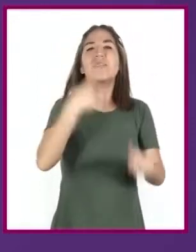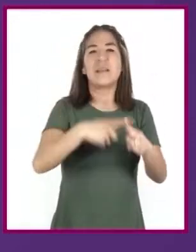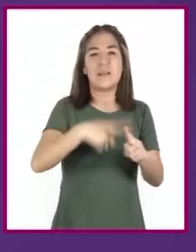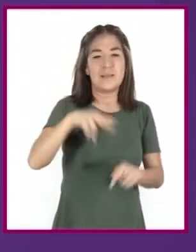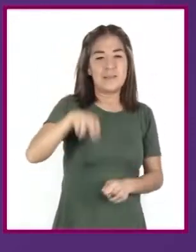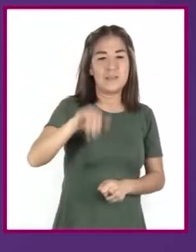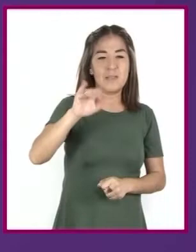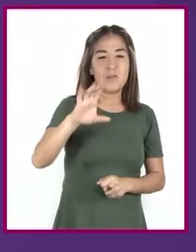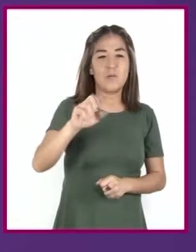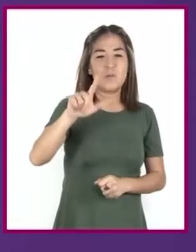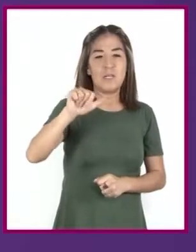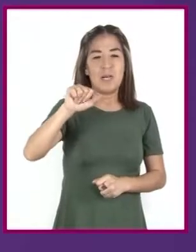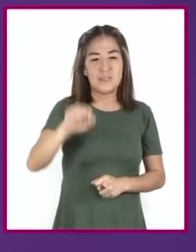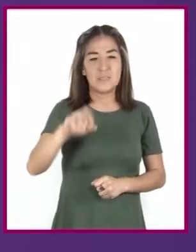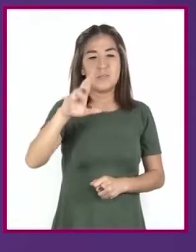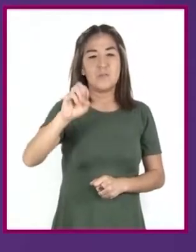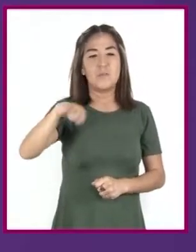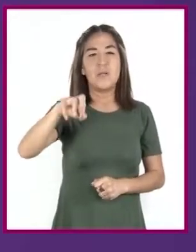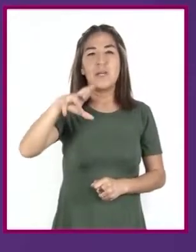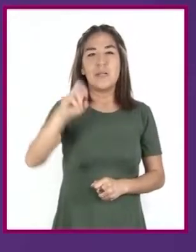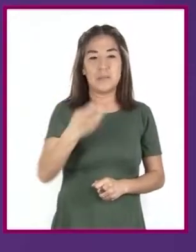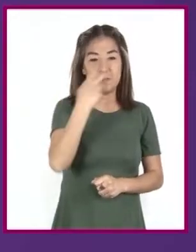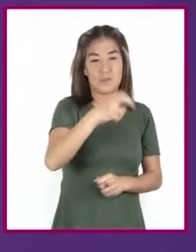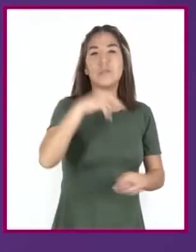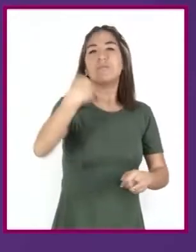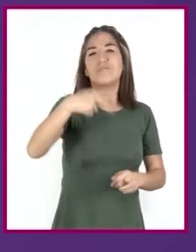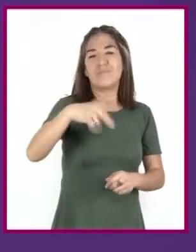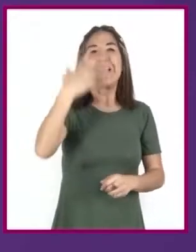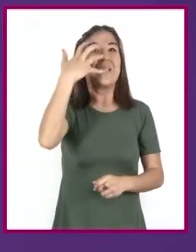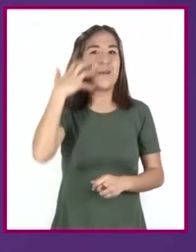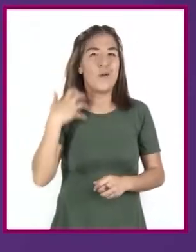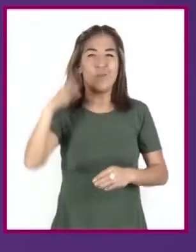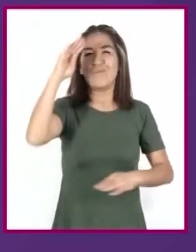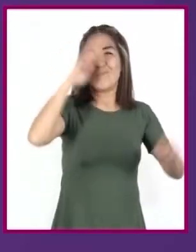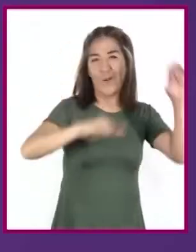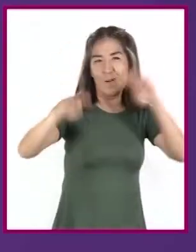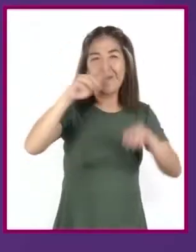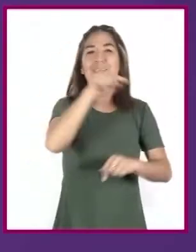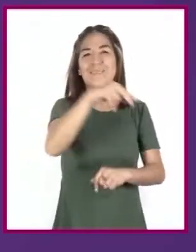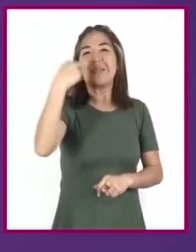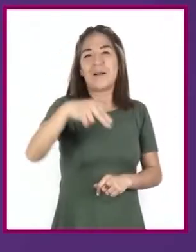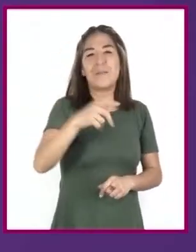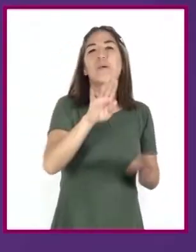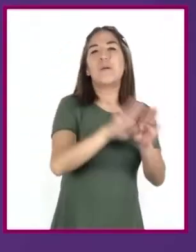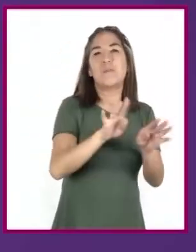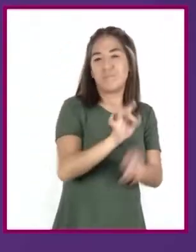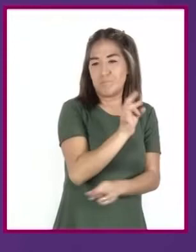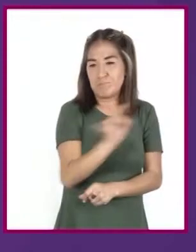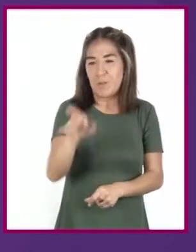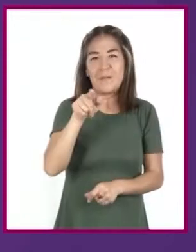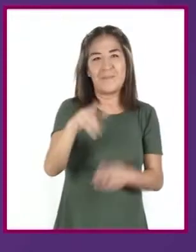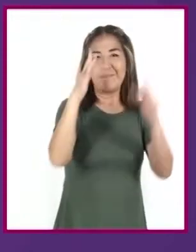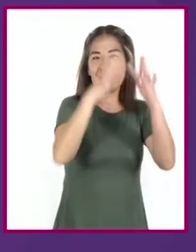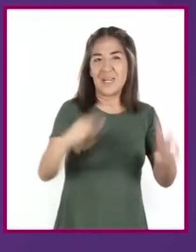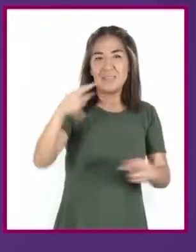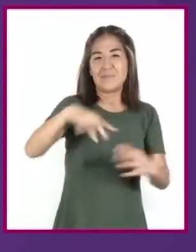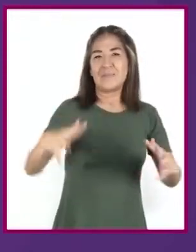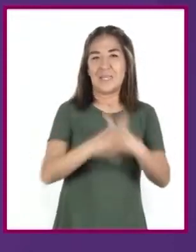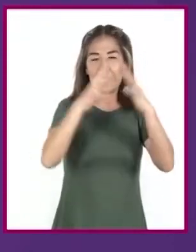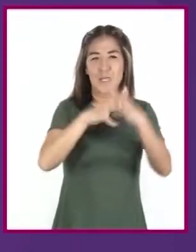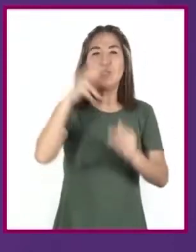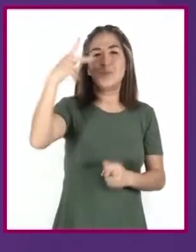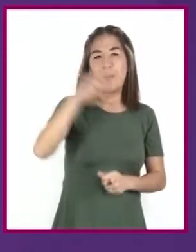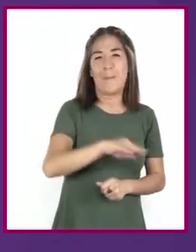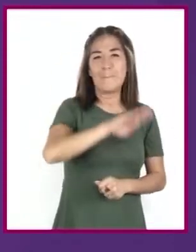Nicolás Romero, un chinaco llamado el León de las Montañas, por haber vencido a los franceses cerca de Zitácuaro en